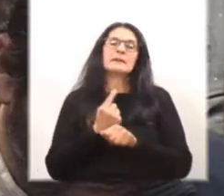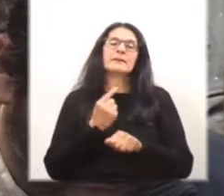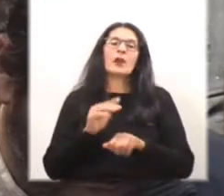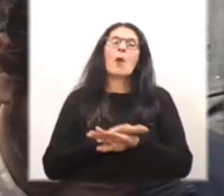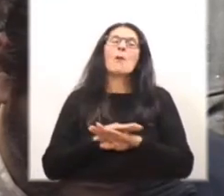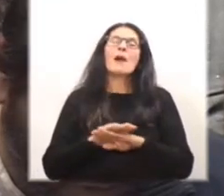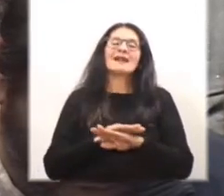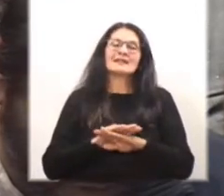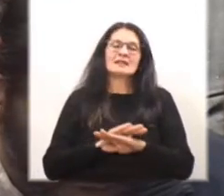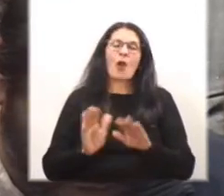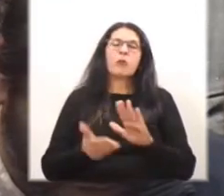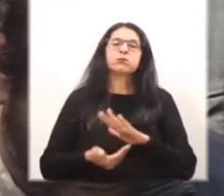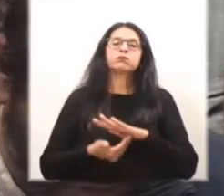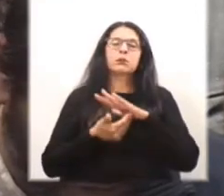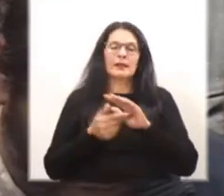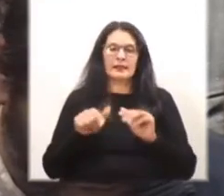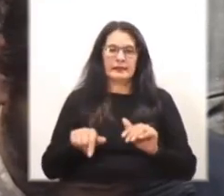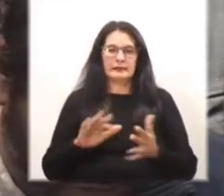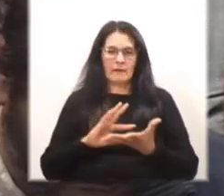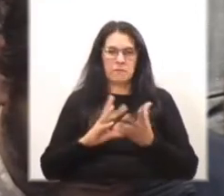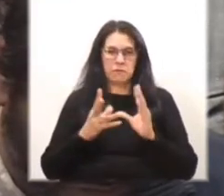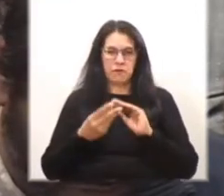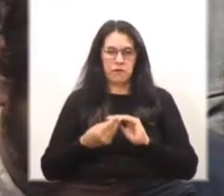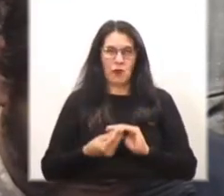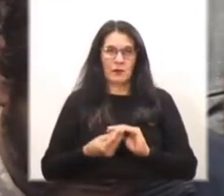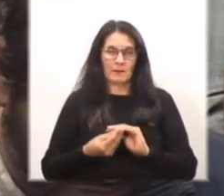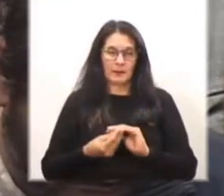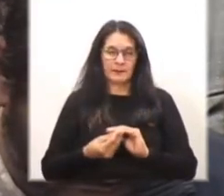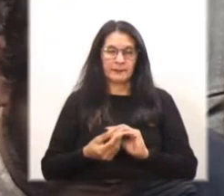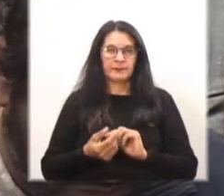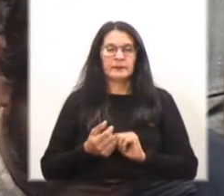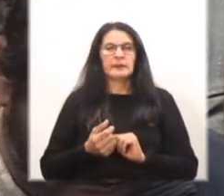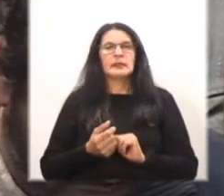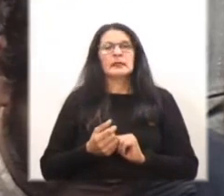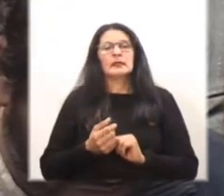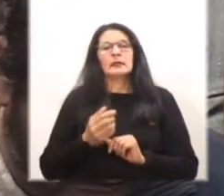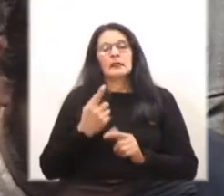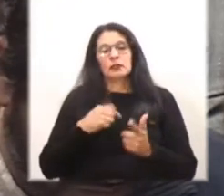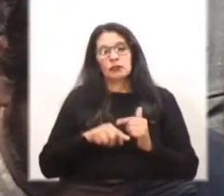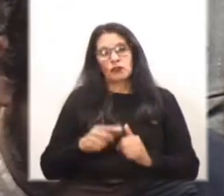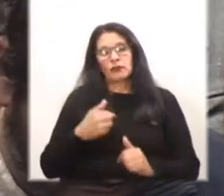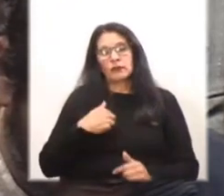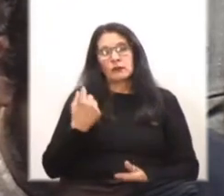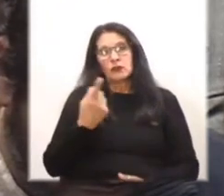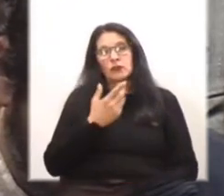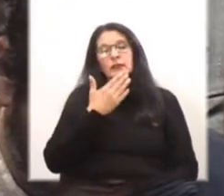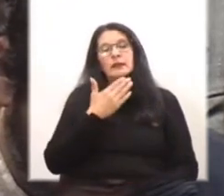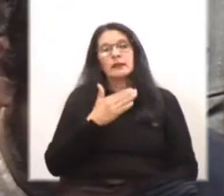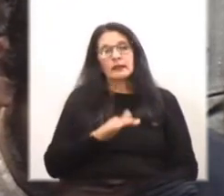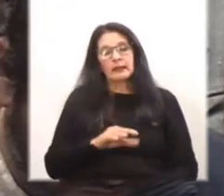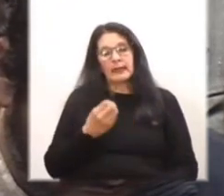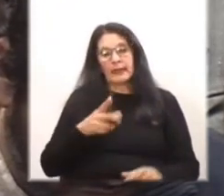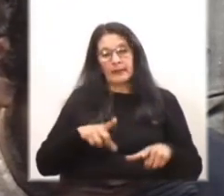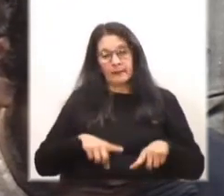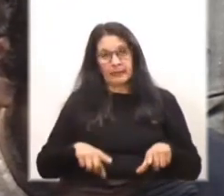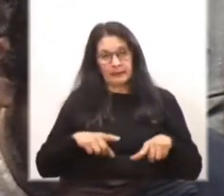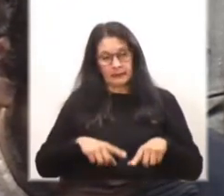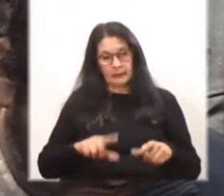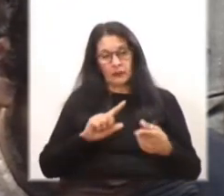rector de esta política estratégica. Entonces, entendemos que en el Ministerio de